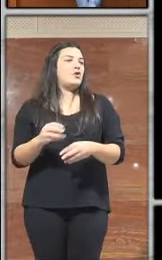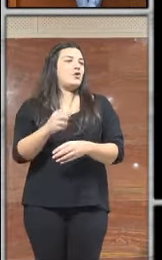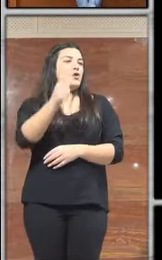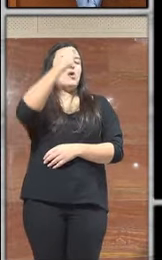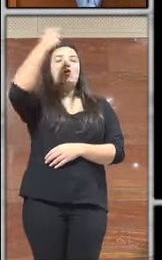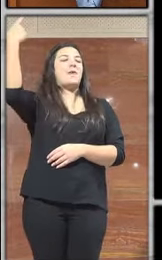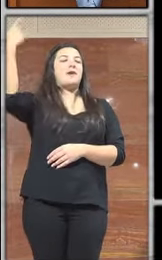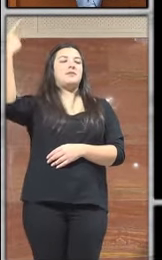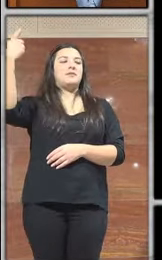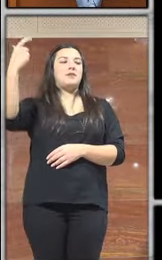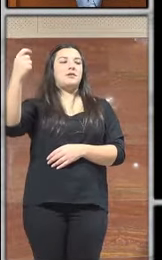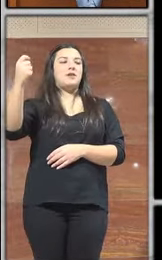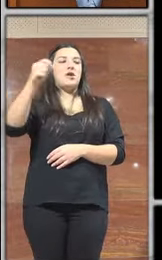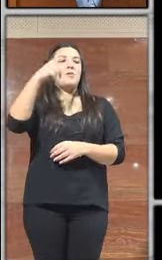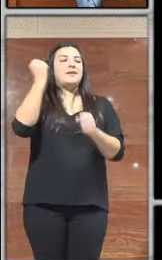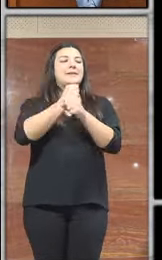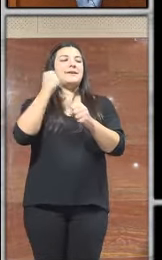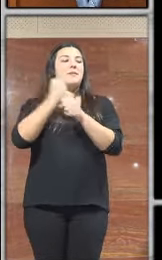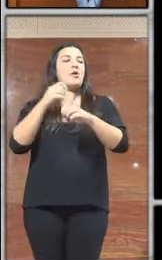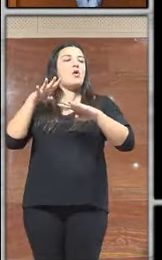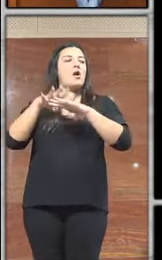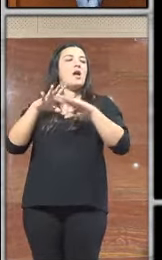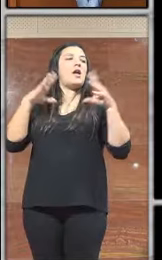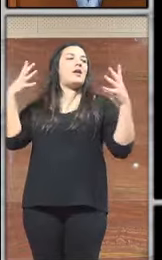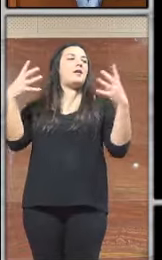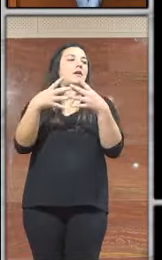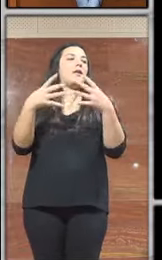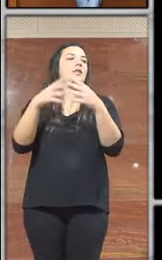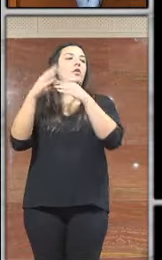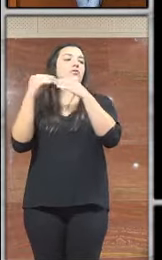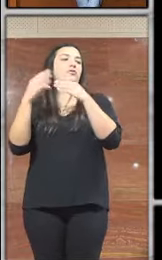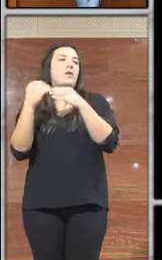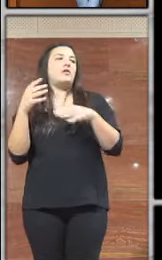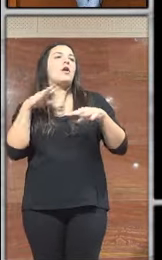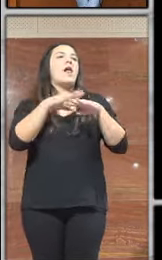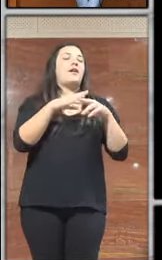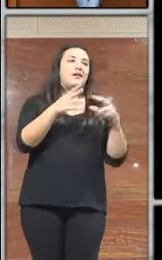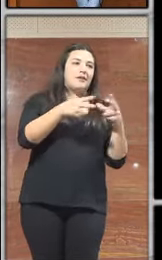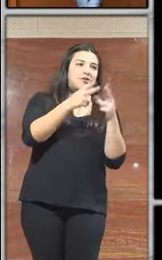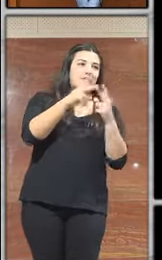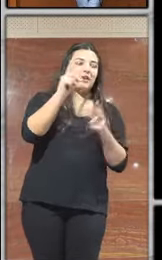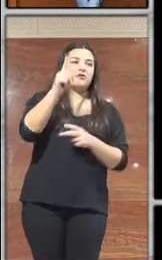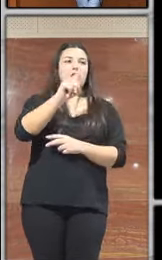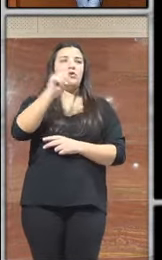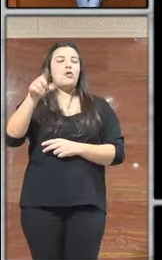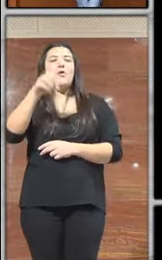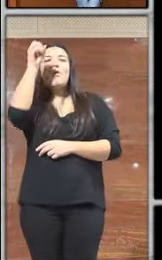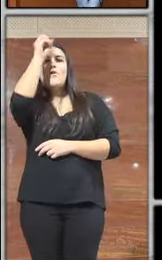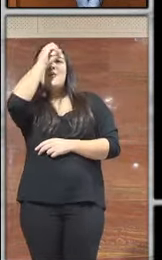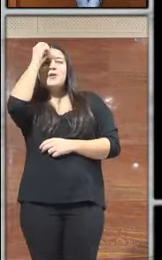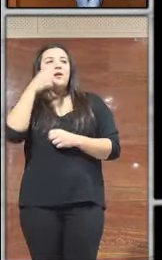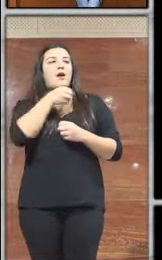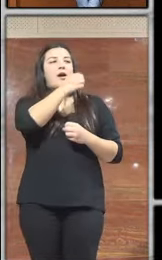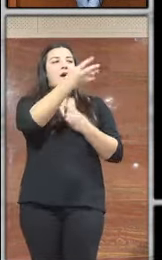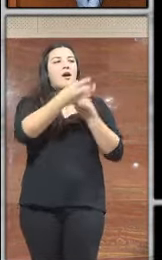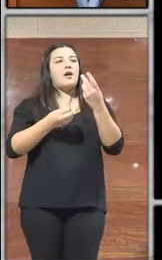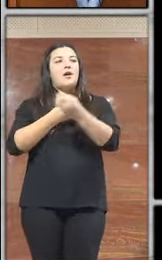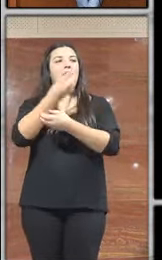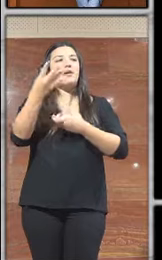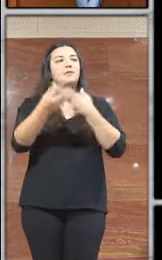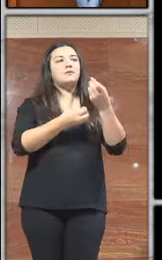con el trabajo en red de usuarios, no solo las redes sociales, sino el intercambio de ideas, la revista digital, el